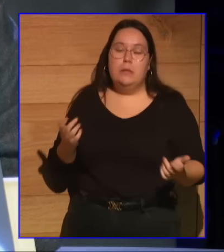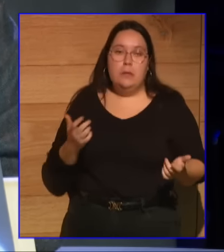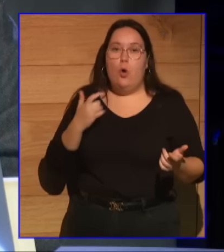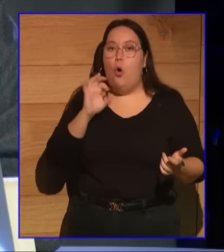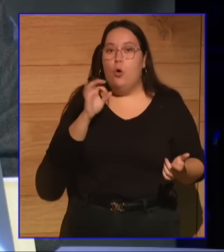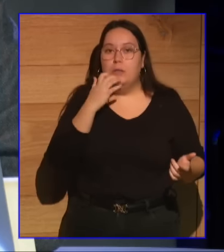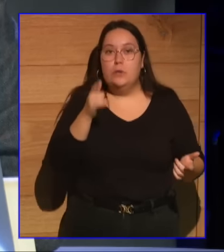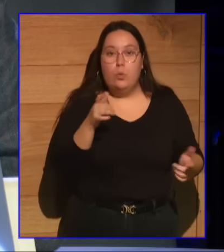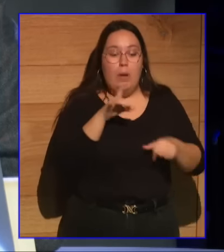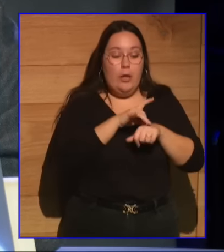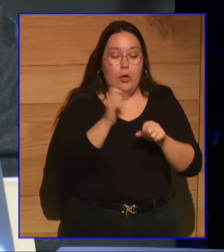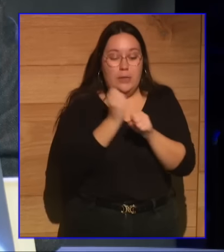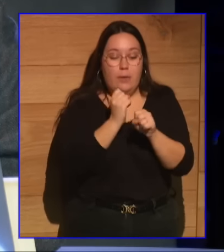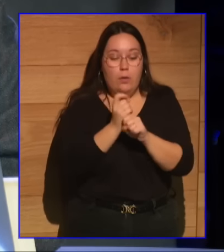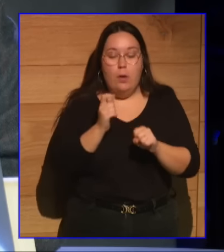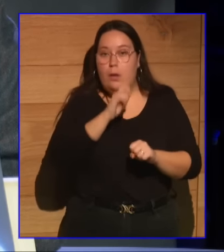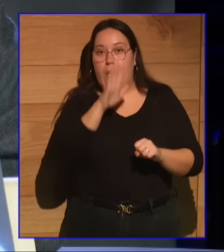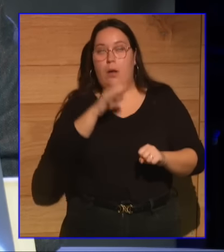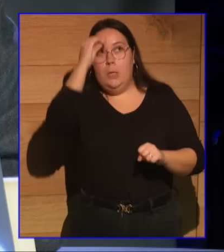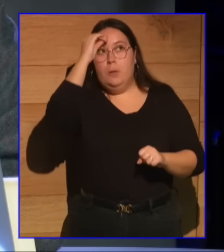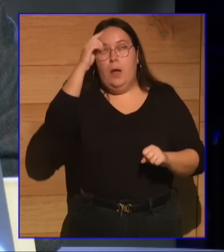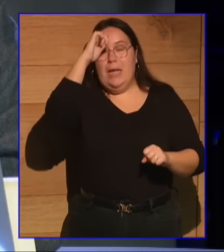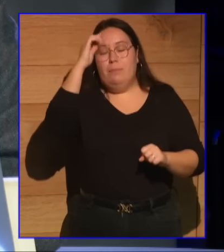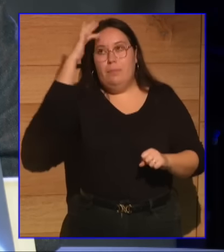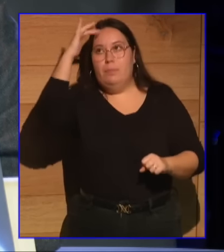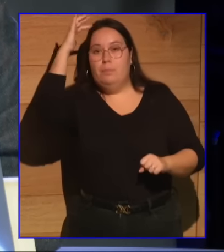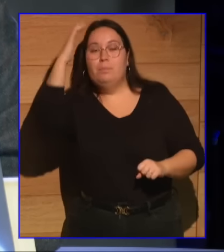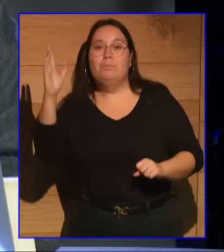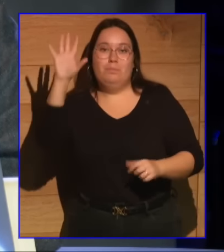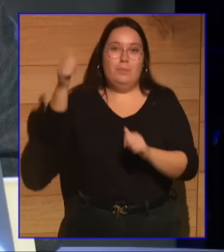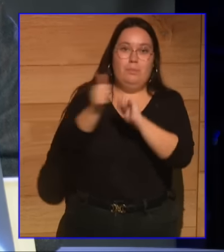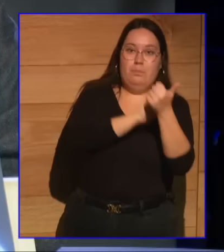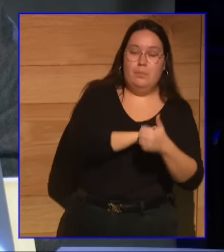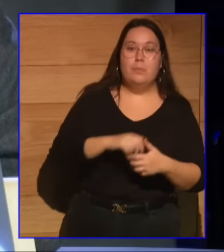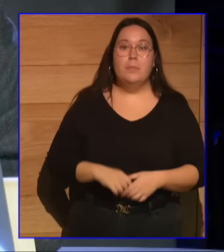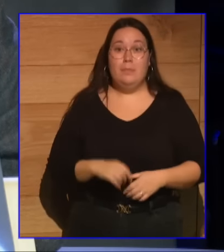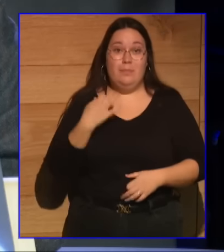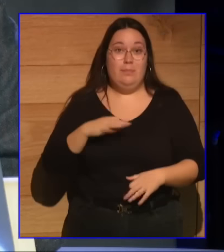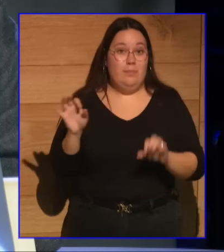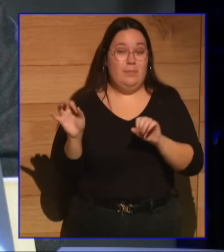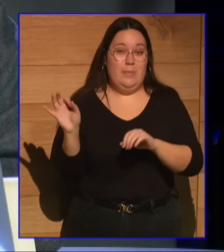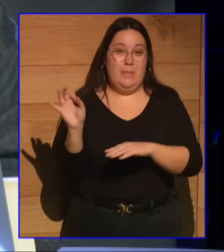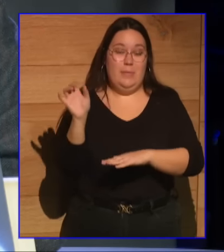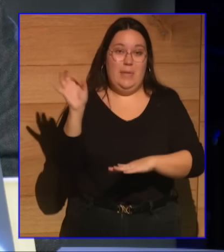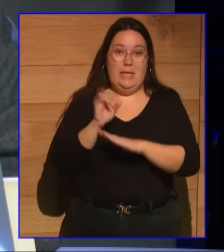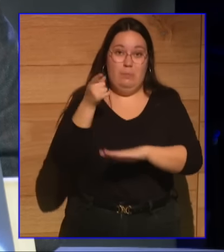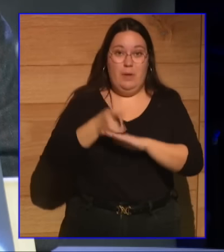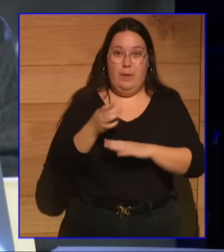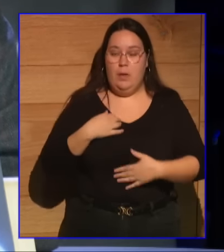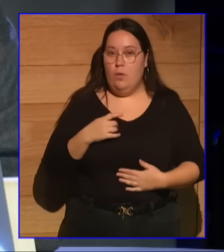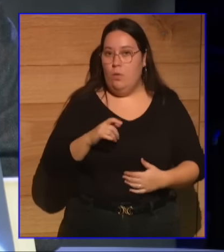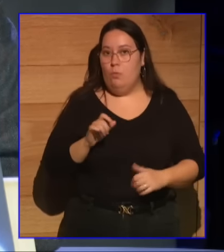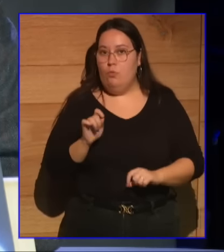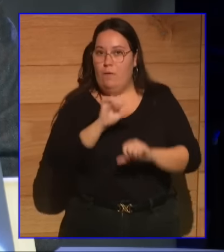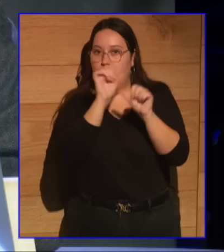estás trabajando en el guión aparecen imágenes en tu cabeza. Vale. Y más en el caso de Spielberg, que planifica como otros respiran, que tiene una forma